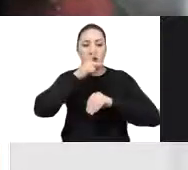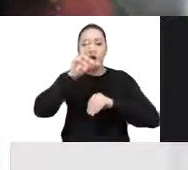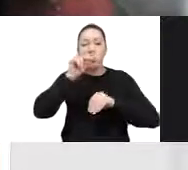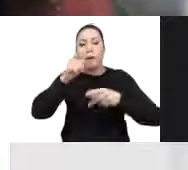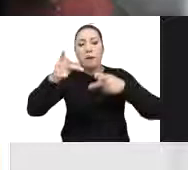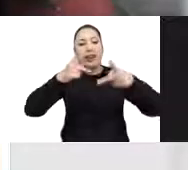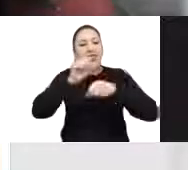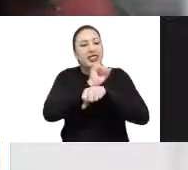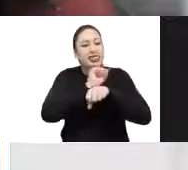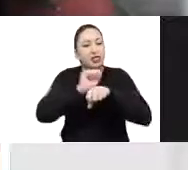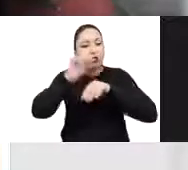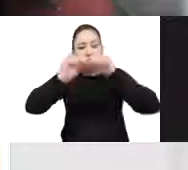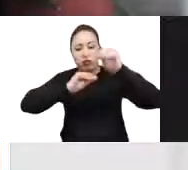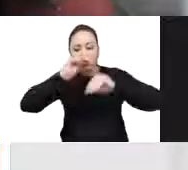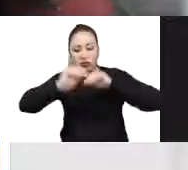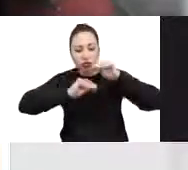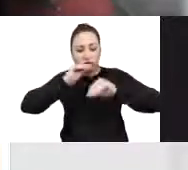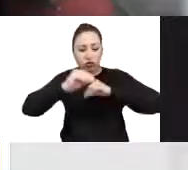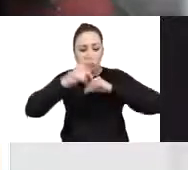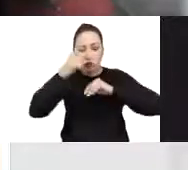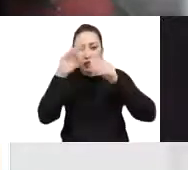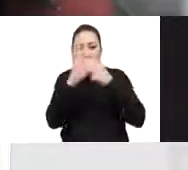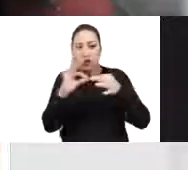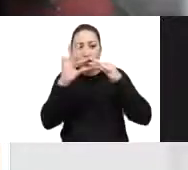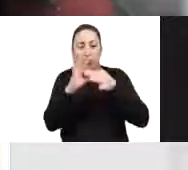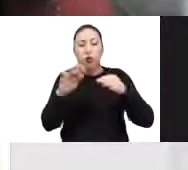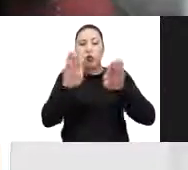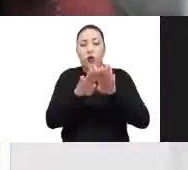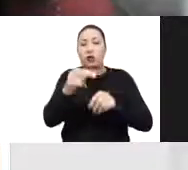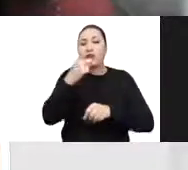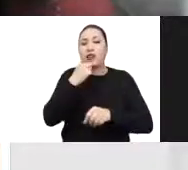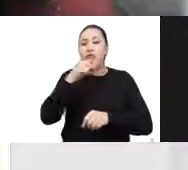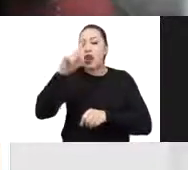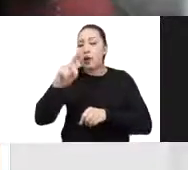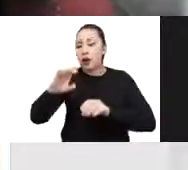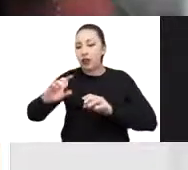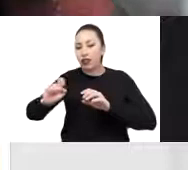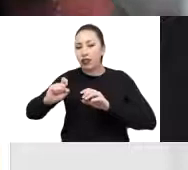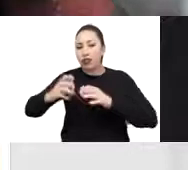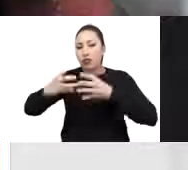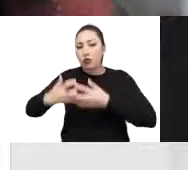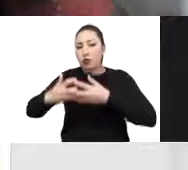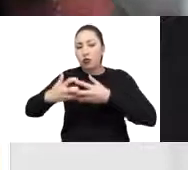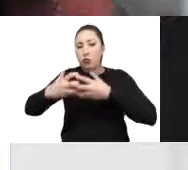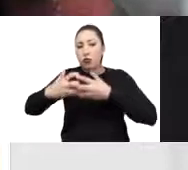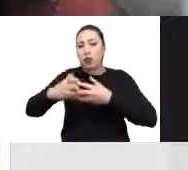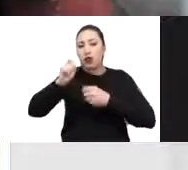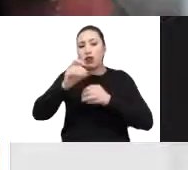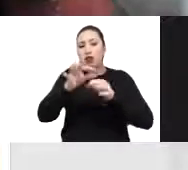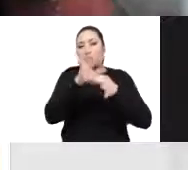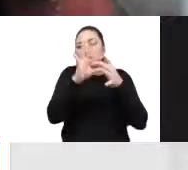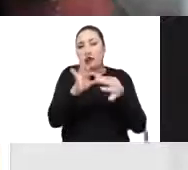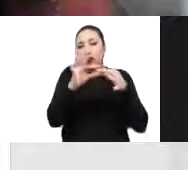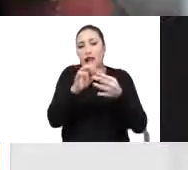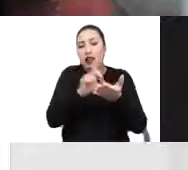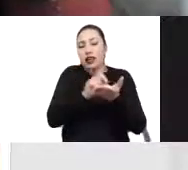justamente de un manejo socioambiental de la cuenca y hablar justamente de ese derecho humano al acceso al